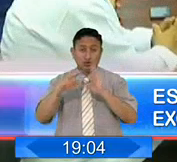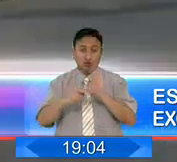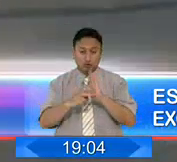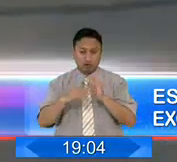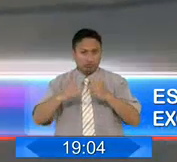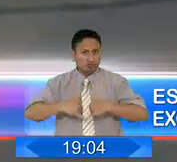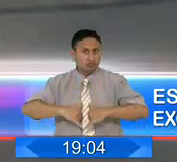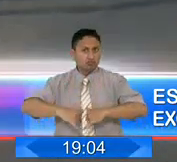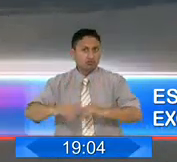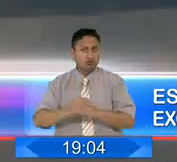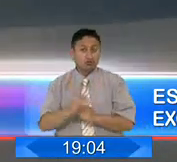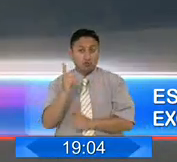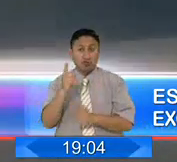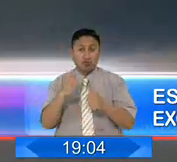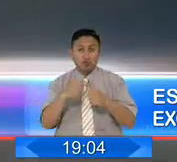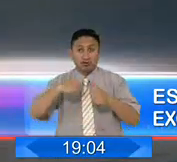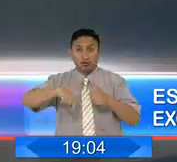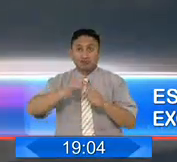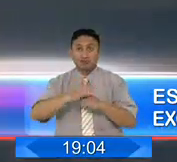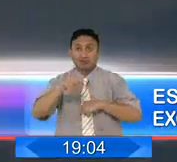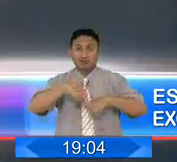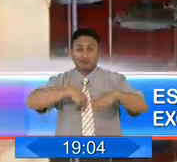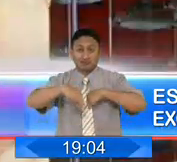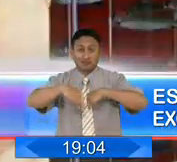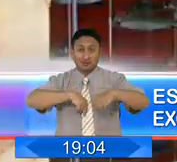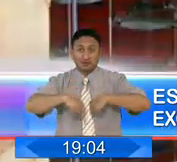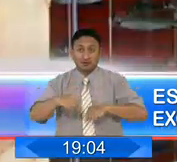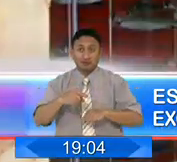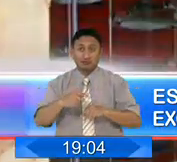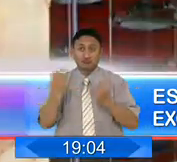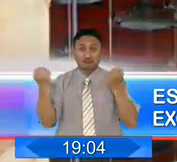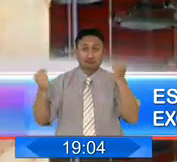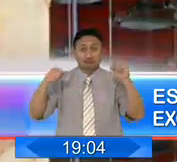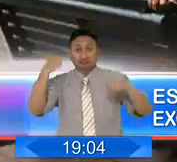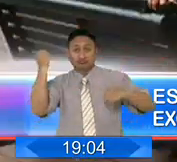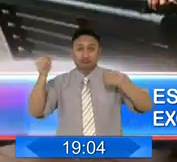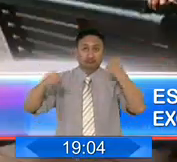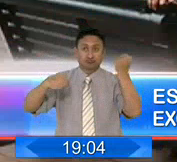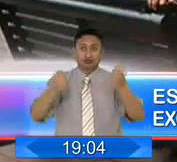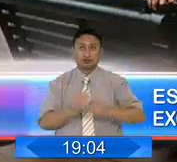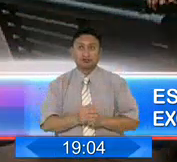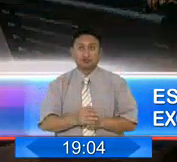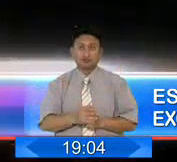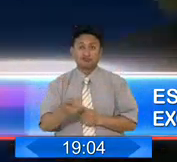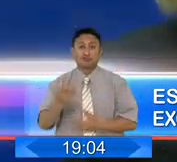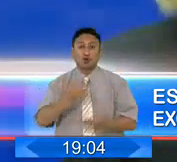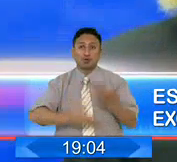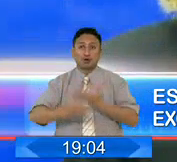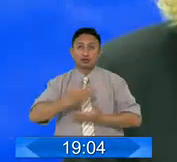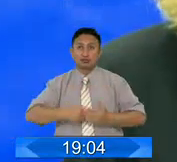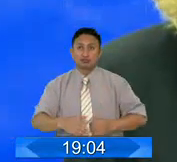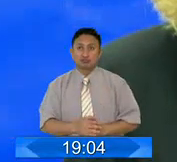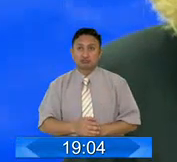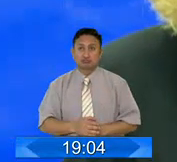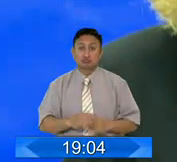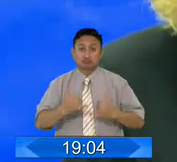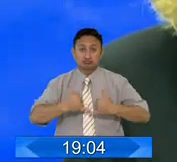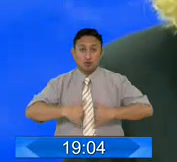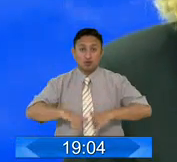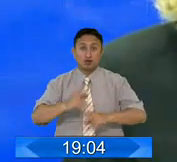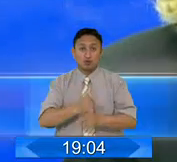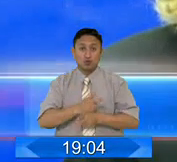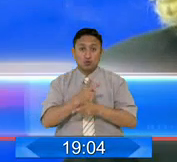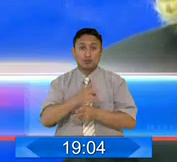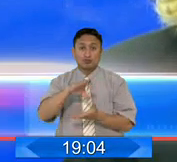restricciones, entre ellas de tránsito, de diversión y en el sector comercial. Vamos a seguir cuidando la ciudad